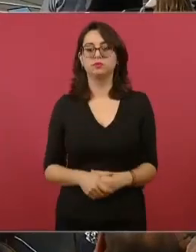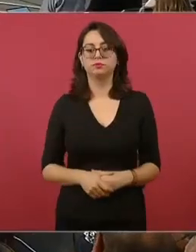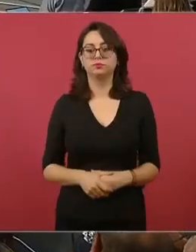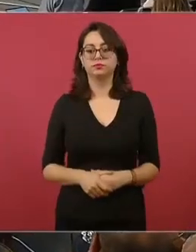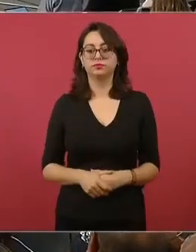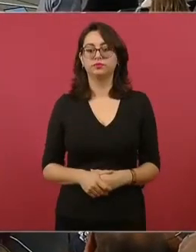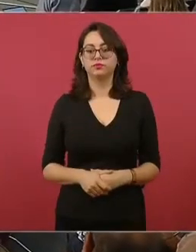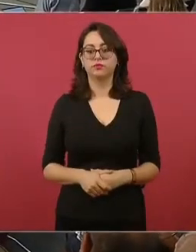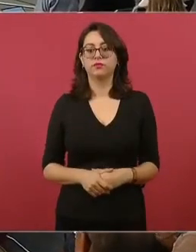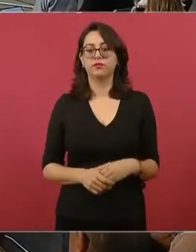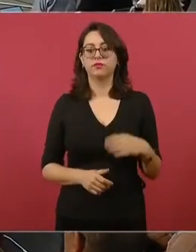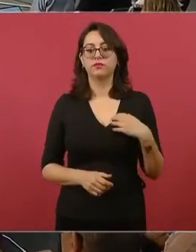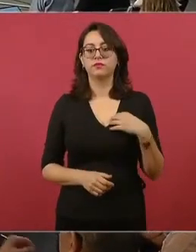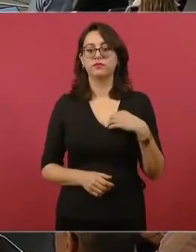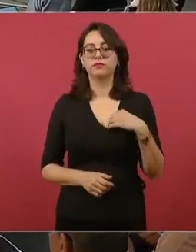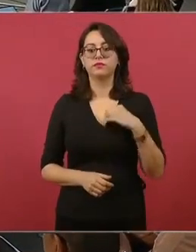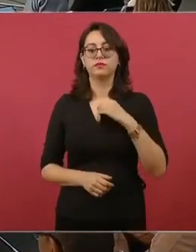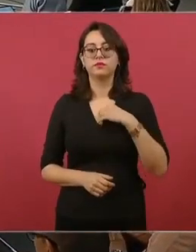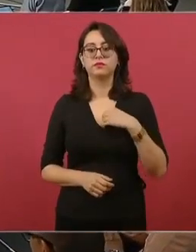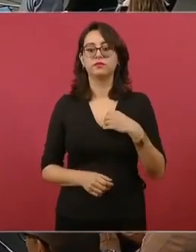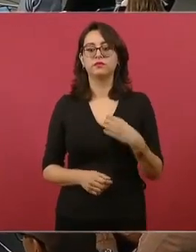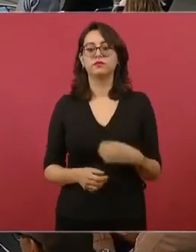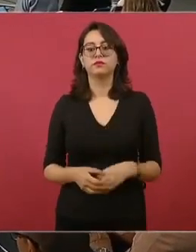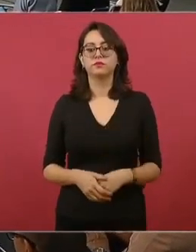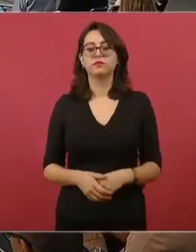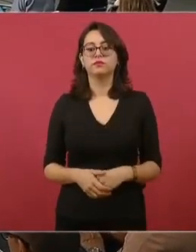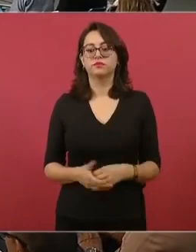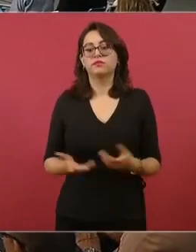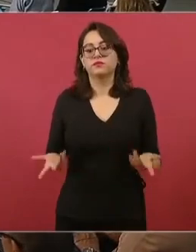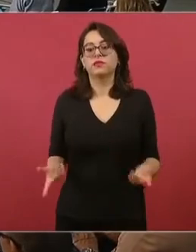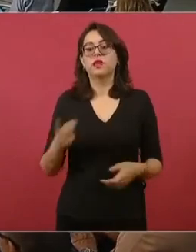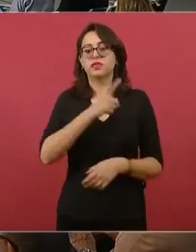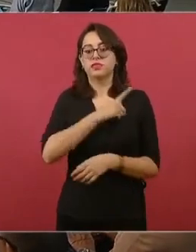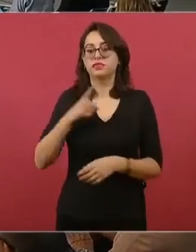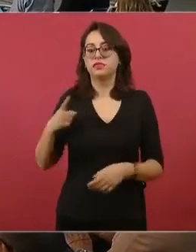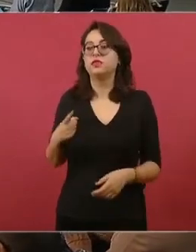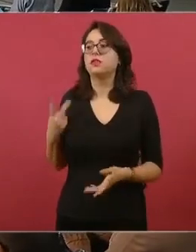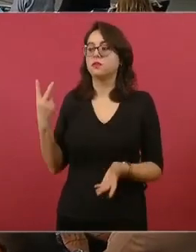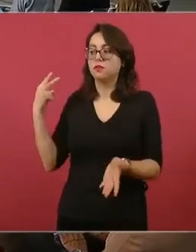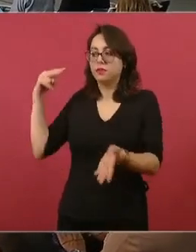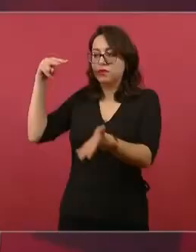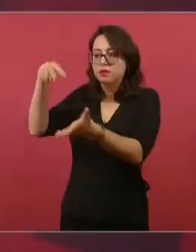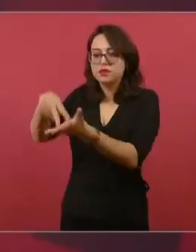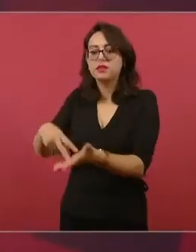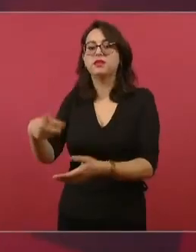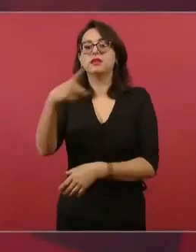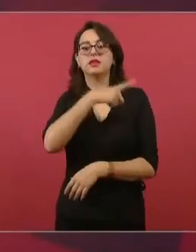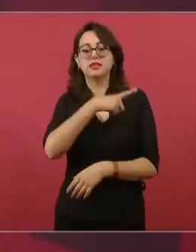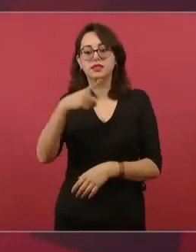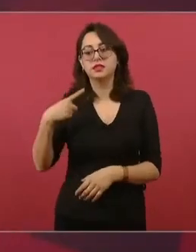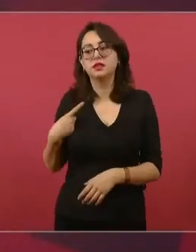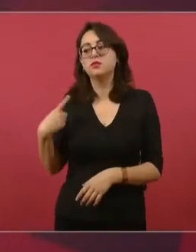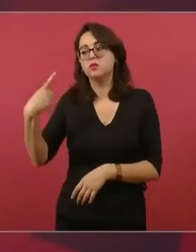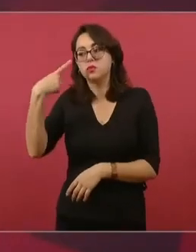Hay que estar ahí, porque ya saben también que obra